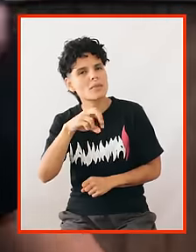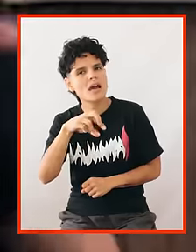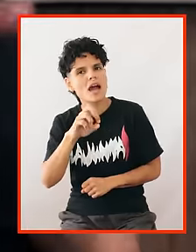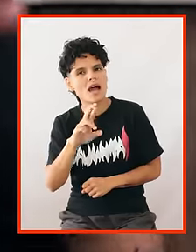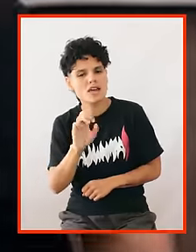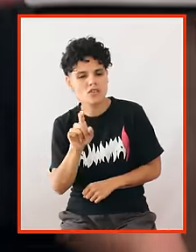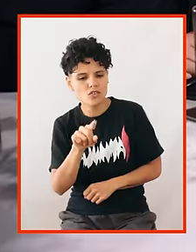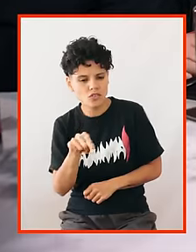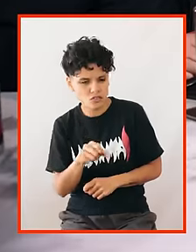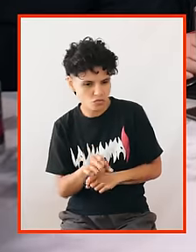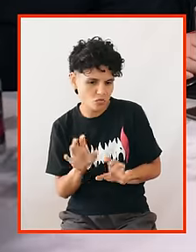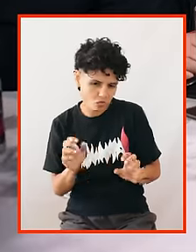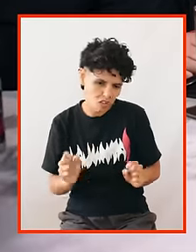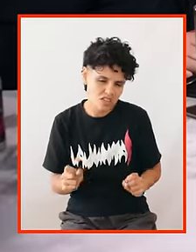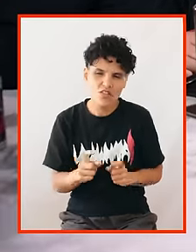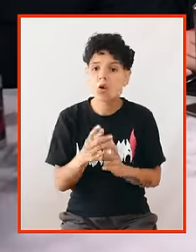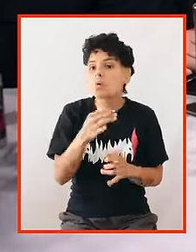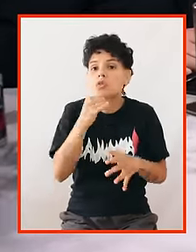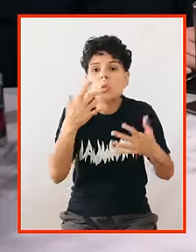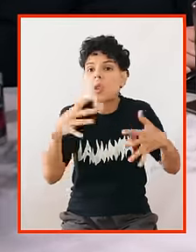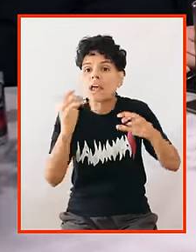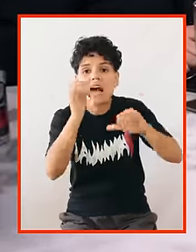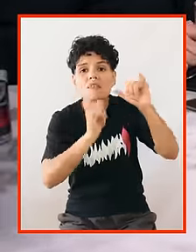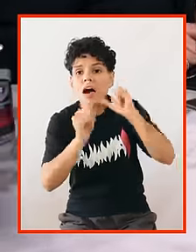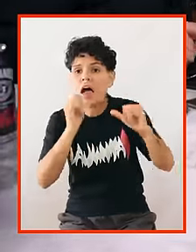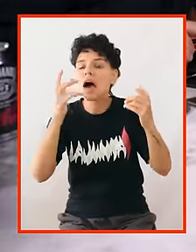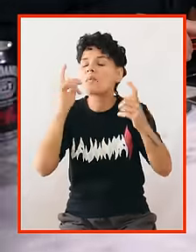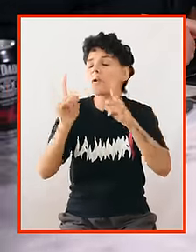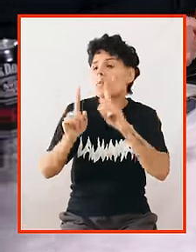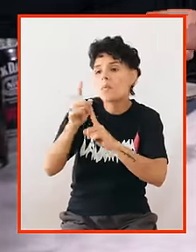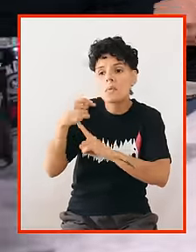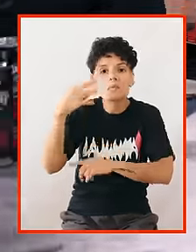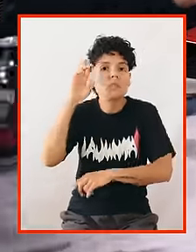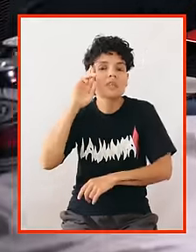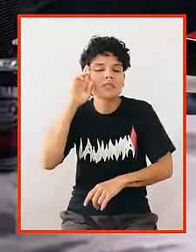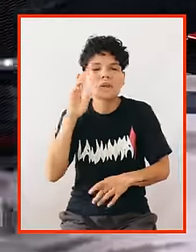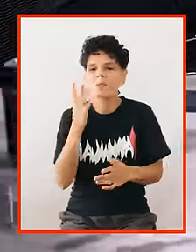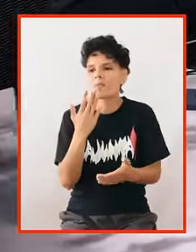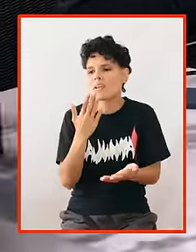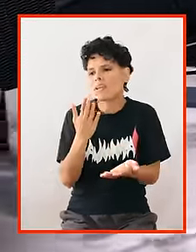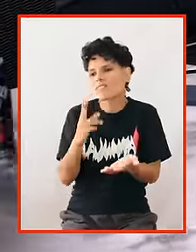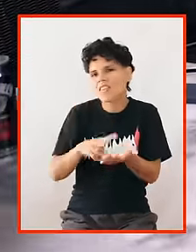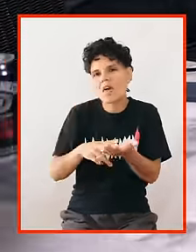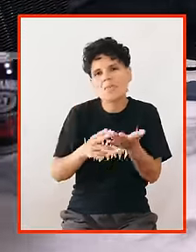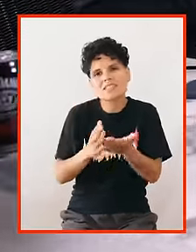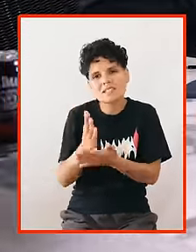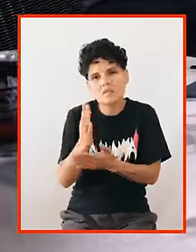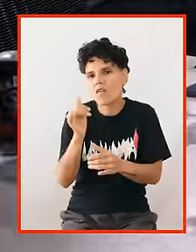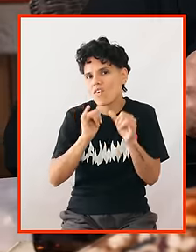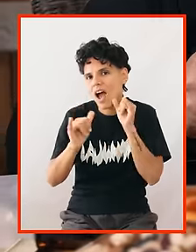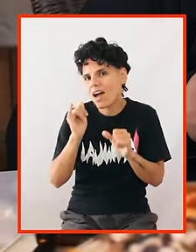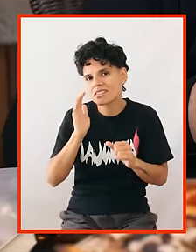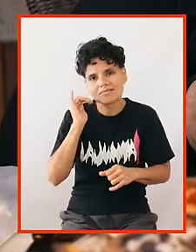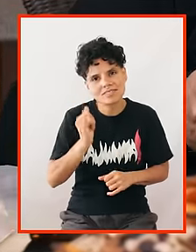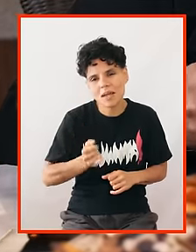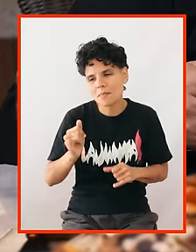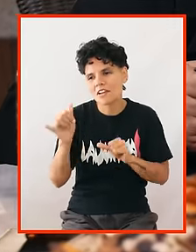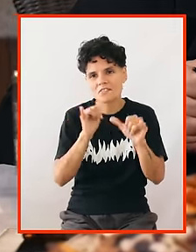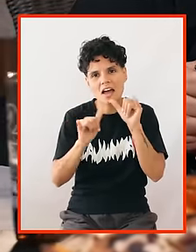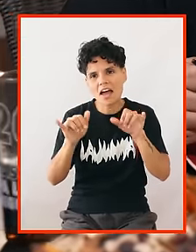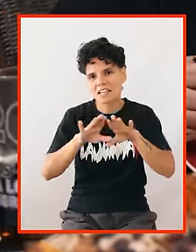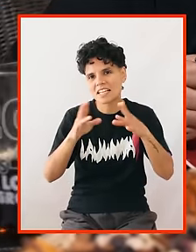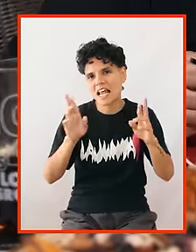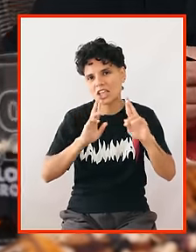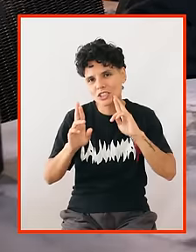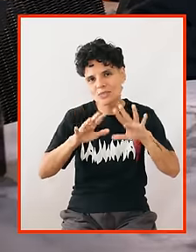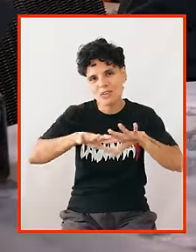no recuerda, pero aunque sea en un bar. Mira, lo que pasa es que, por ejemplo, la primera vez. Es que todas fueron en un bar, tú sí. Sí, pero siempre una que tú decís, ya está